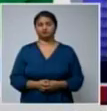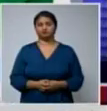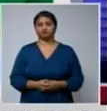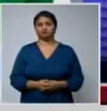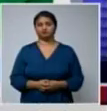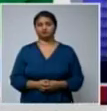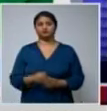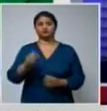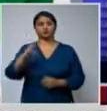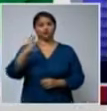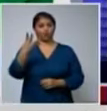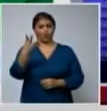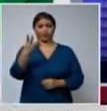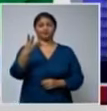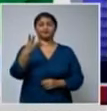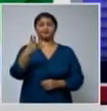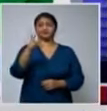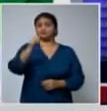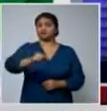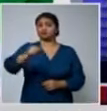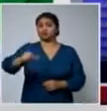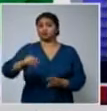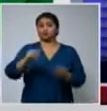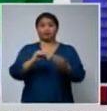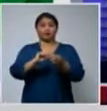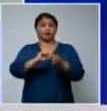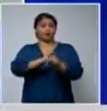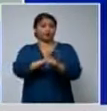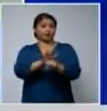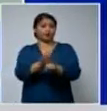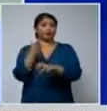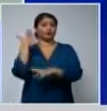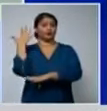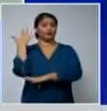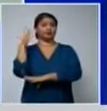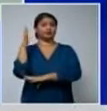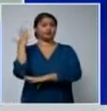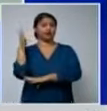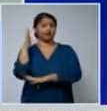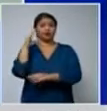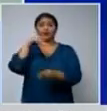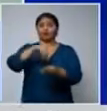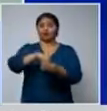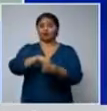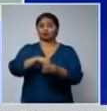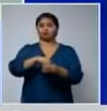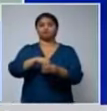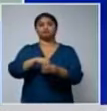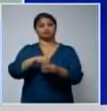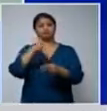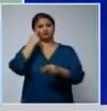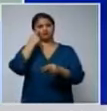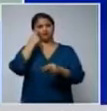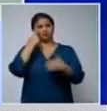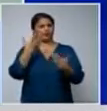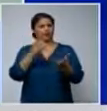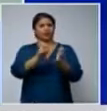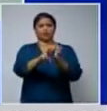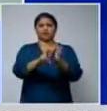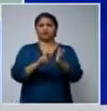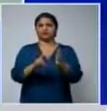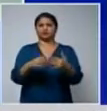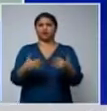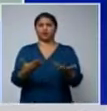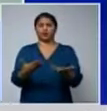pacientes importados que se diagnostican ayer se corresponden o pertenecen a la provincia de Pinar del